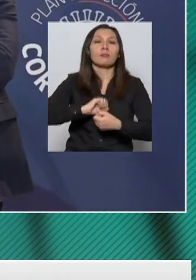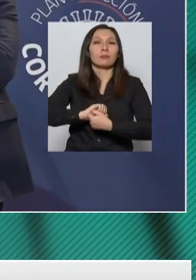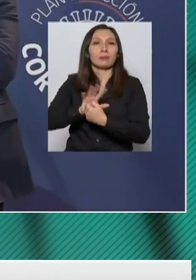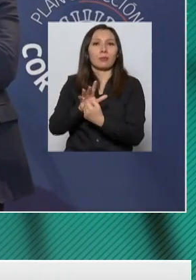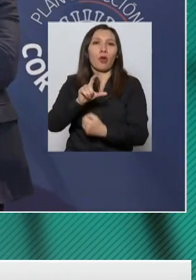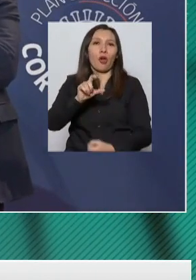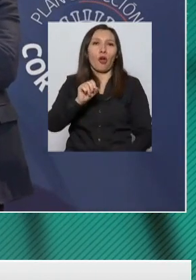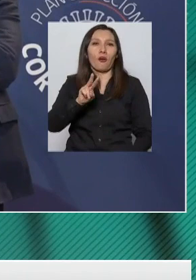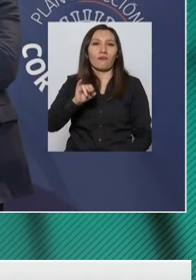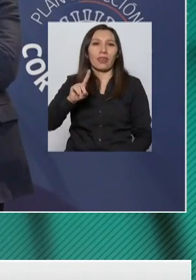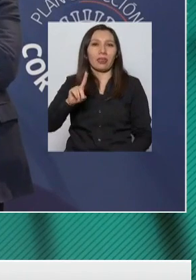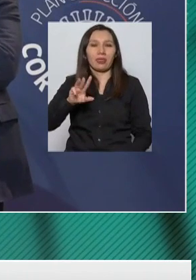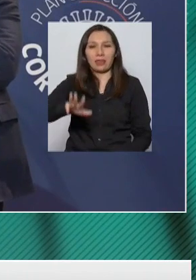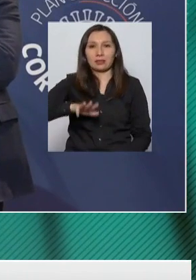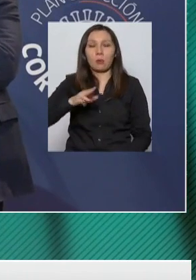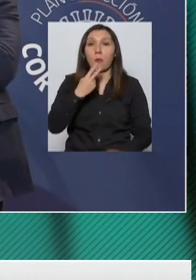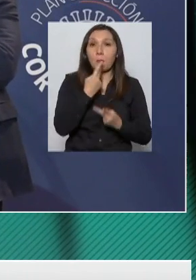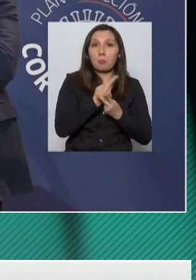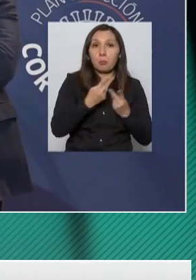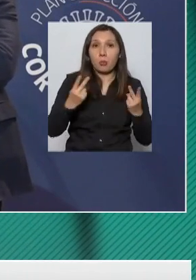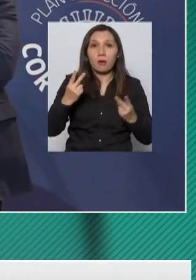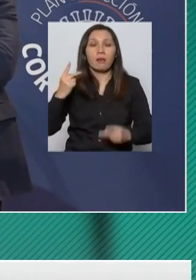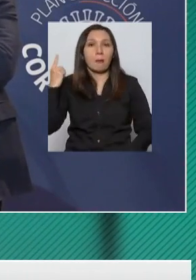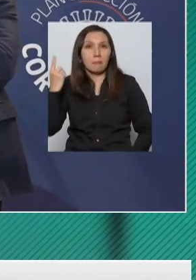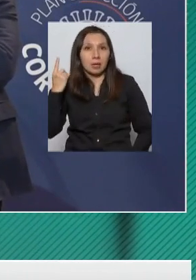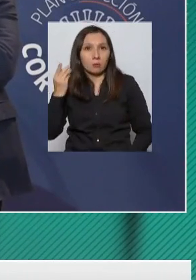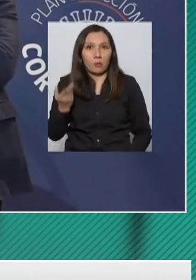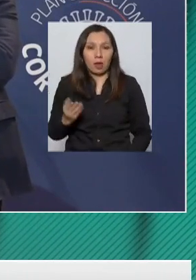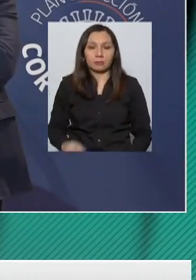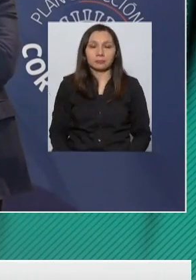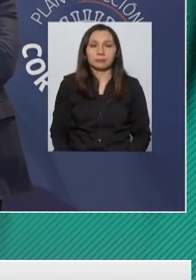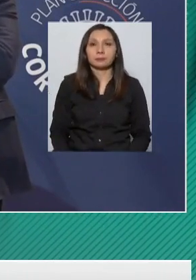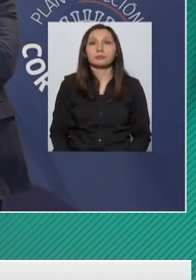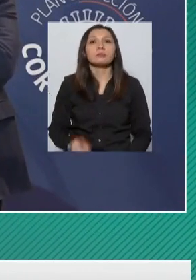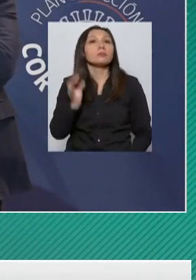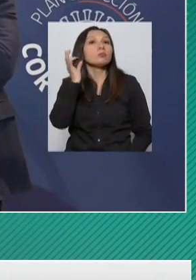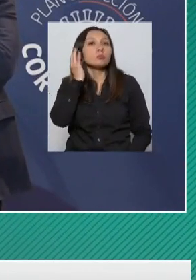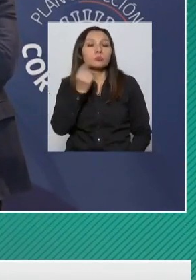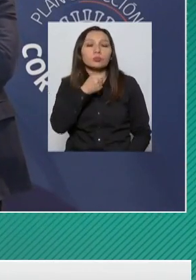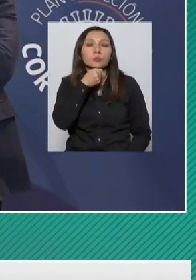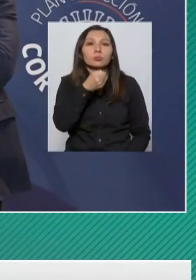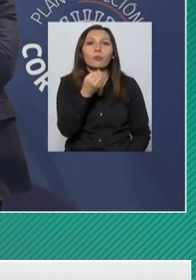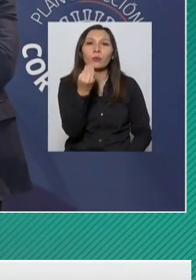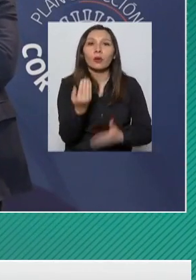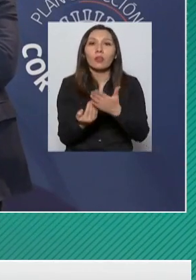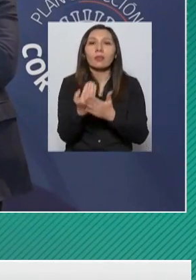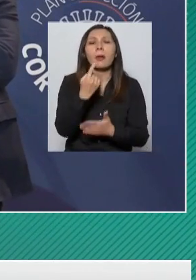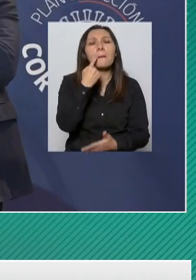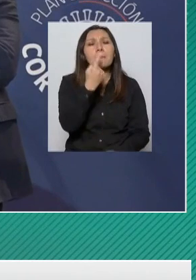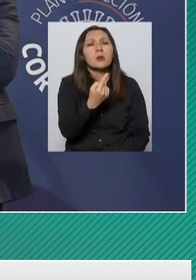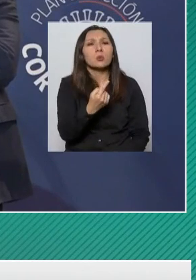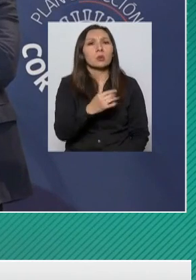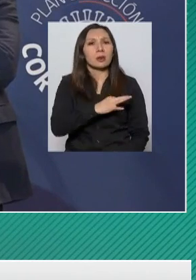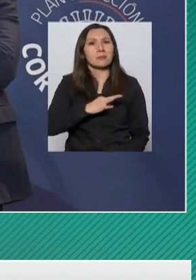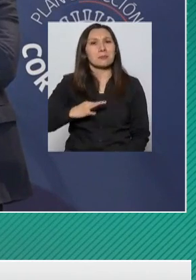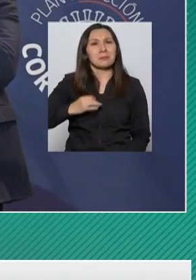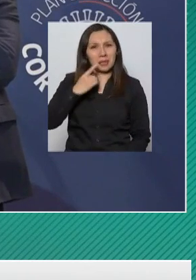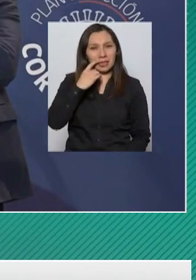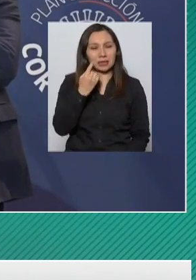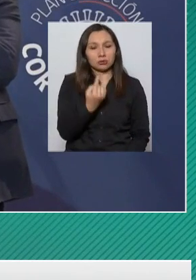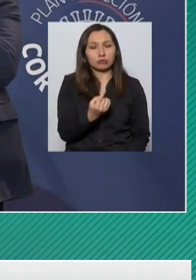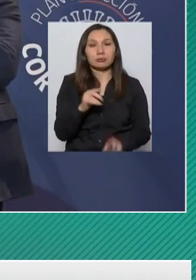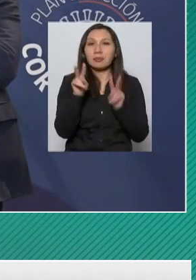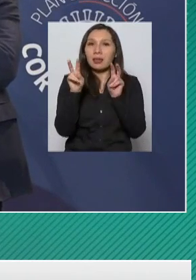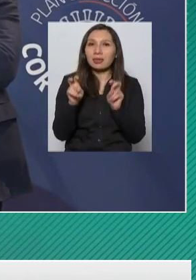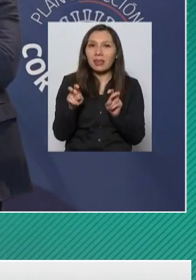19 tanto público como privado buenos días ministro una consulta respecto